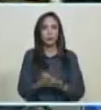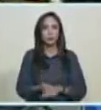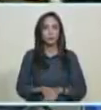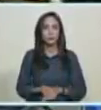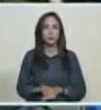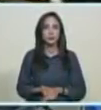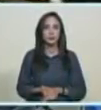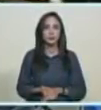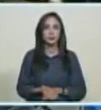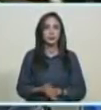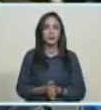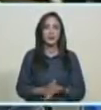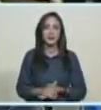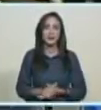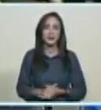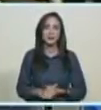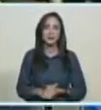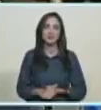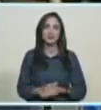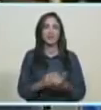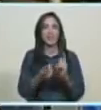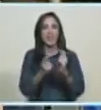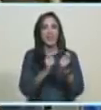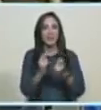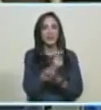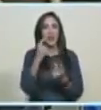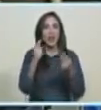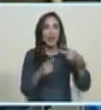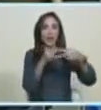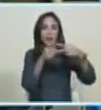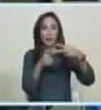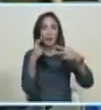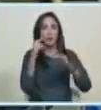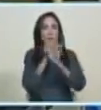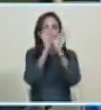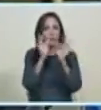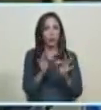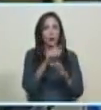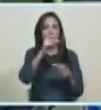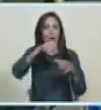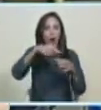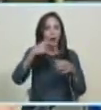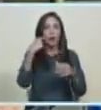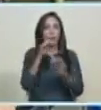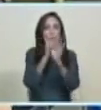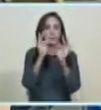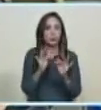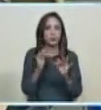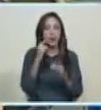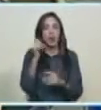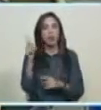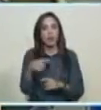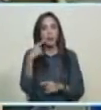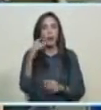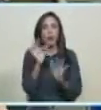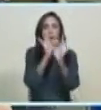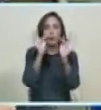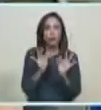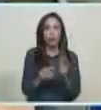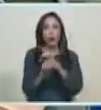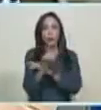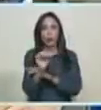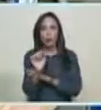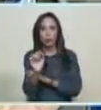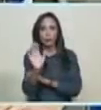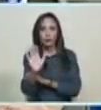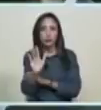línea estratégica del ahorro, ¿no? Estos son los dos primeros instrumentos para el ahorro y las dos primeras presentaciones